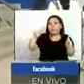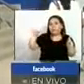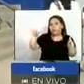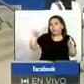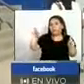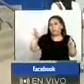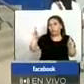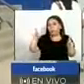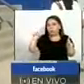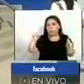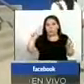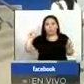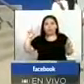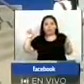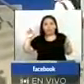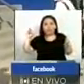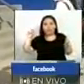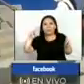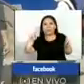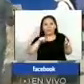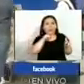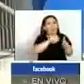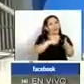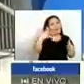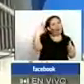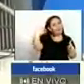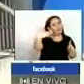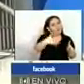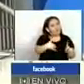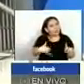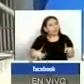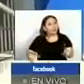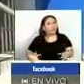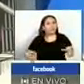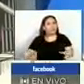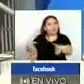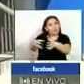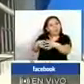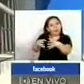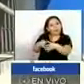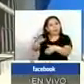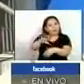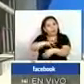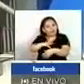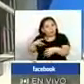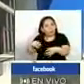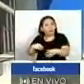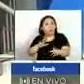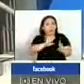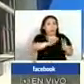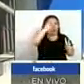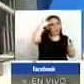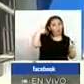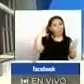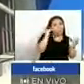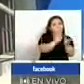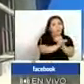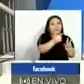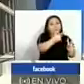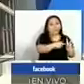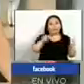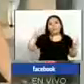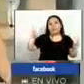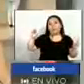Lorenzana, expresidente del Fondo Solidario para la Familia Microempresaria, y su cónyuge Violeta Yanira de